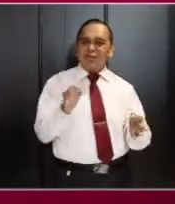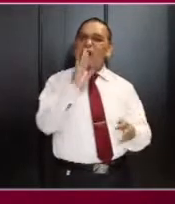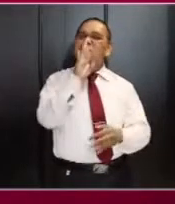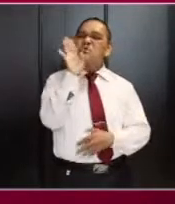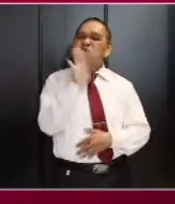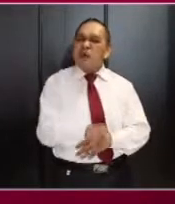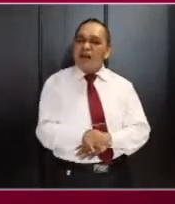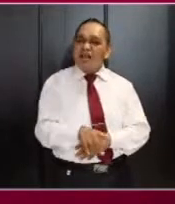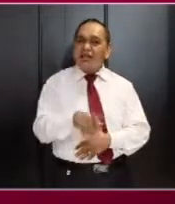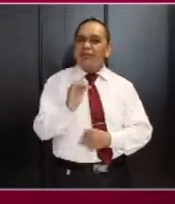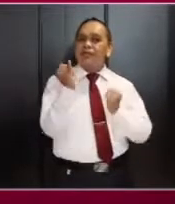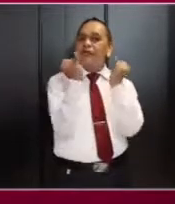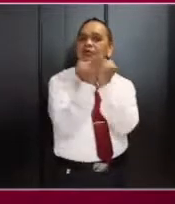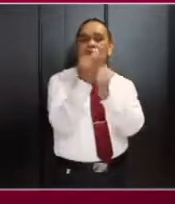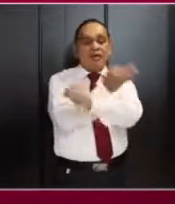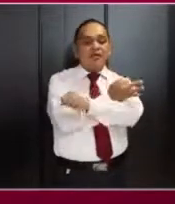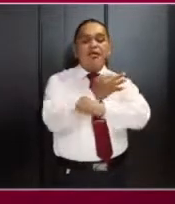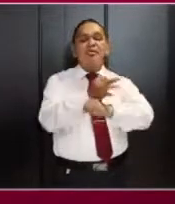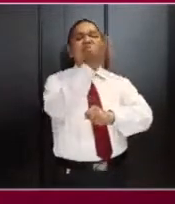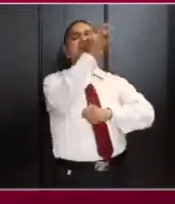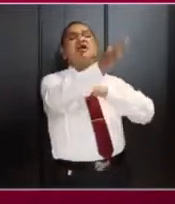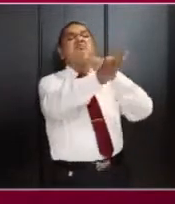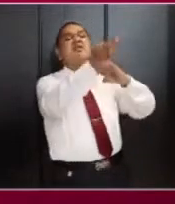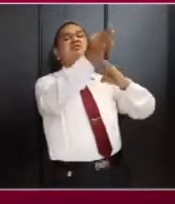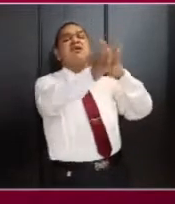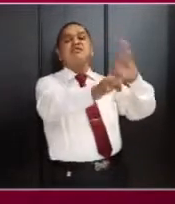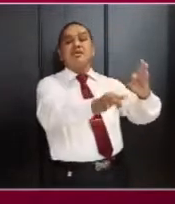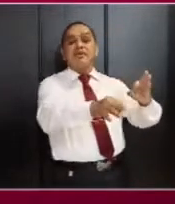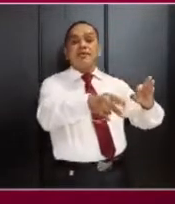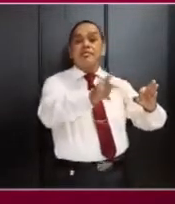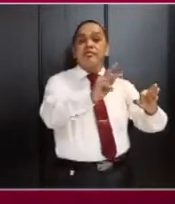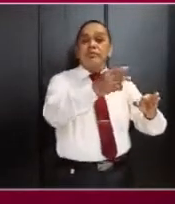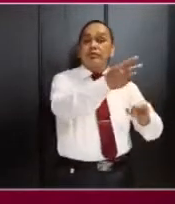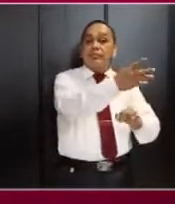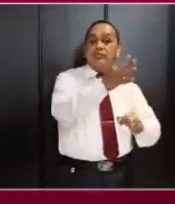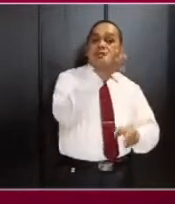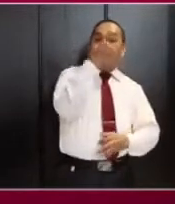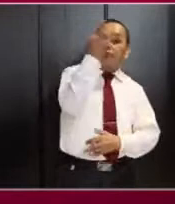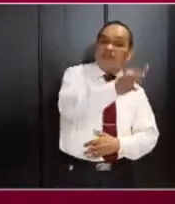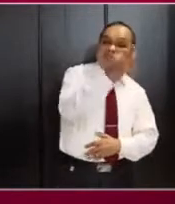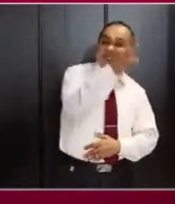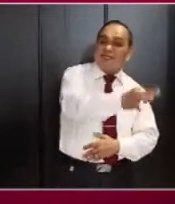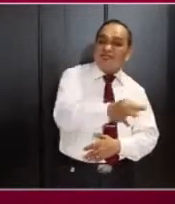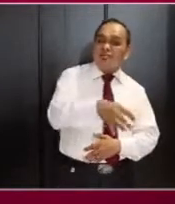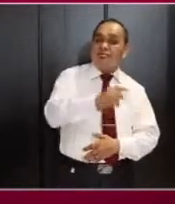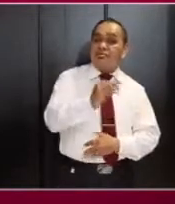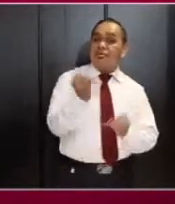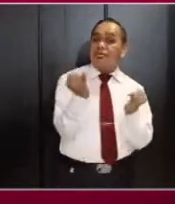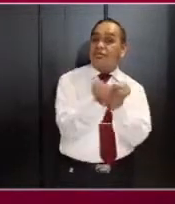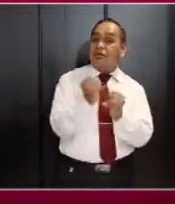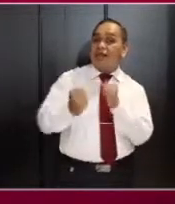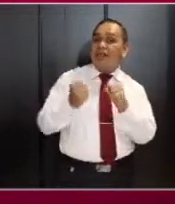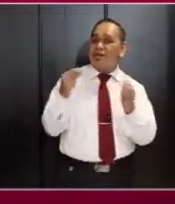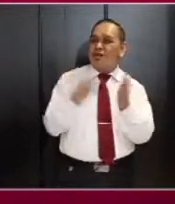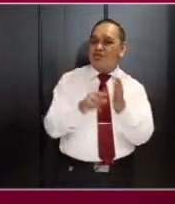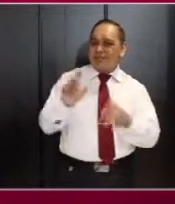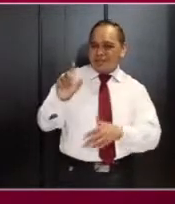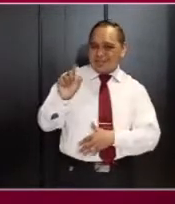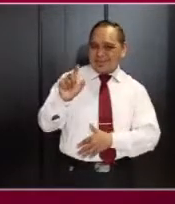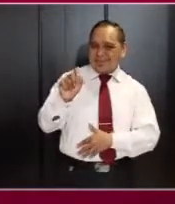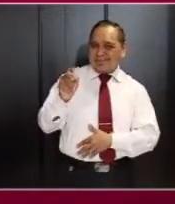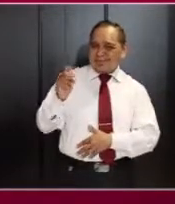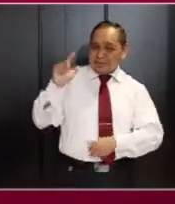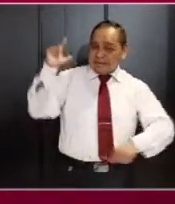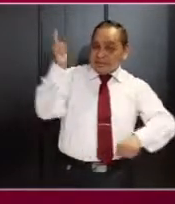manera que sigue insultando a su familia, que lejos de aclarar todas las pillerías que se le descubrieron en esa en ese año, en el 2020, que fue